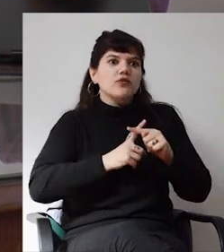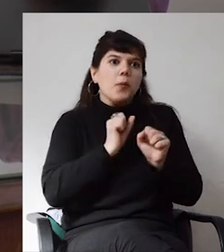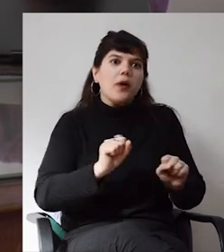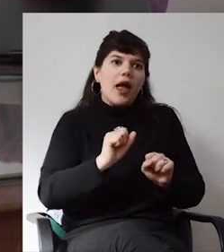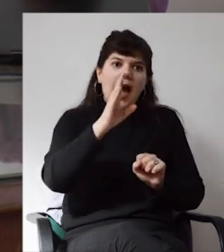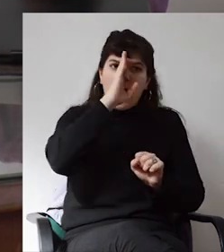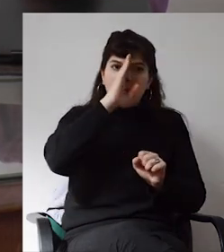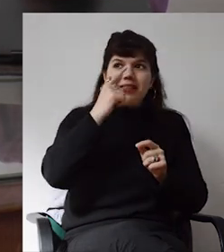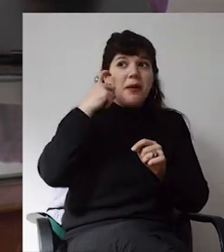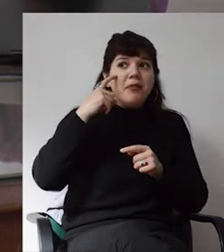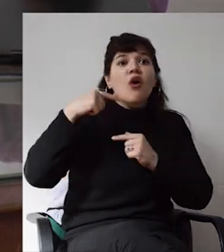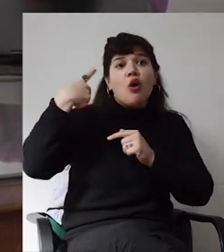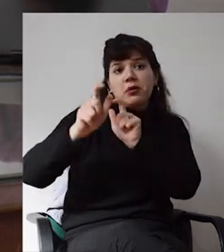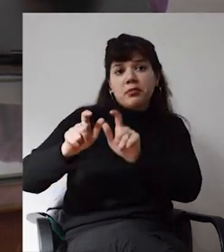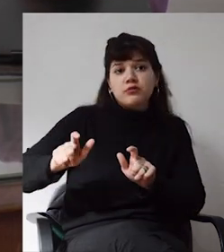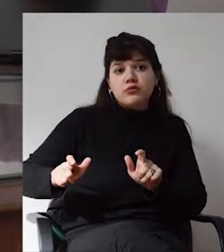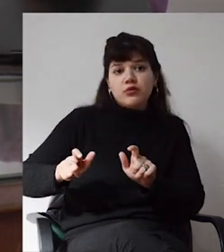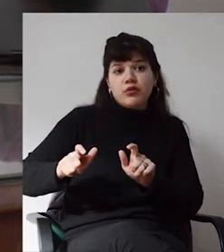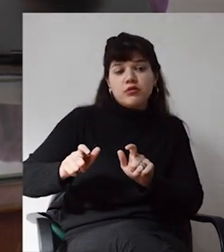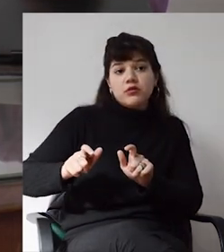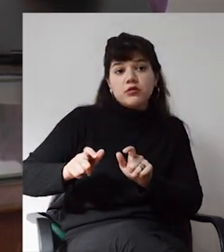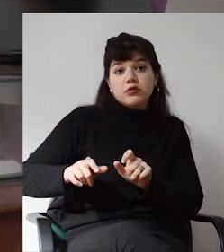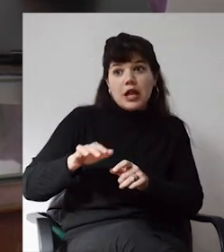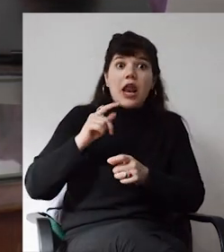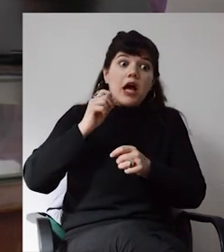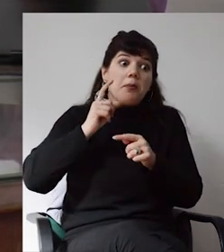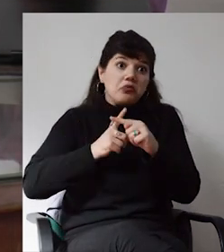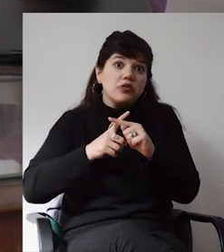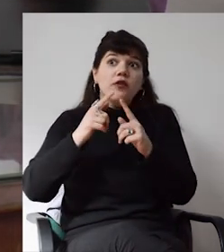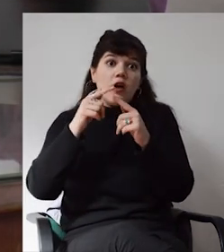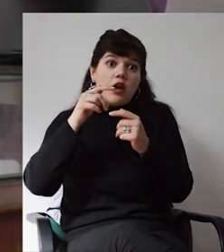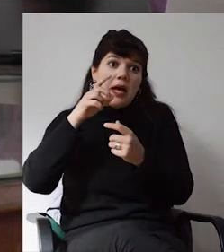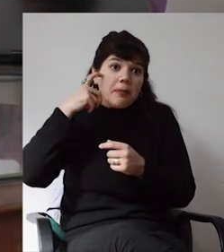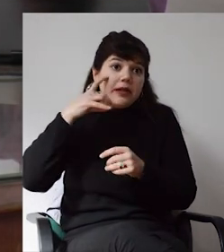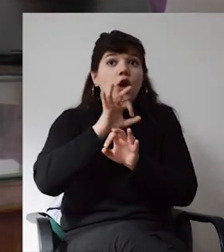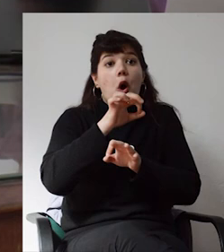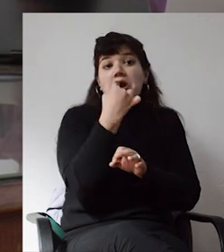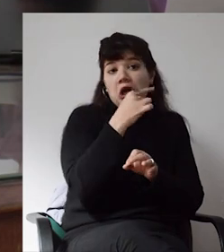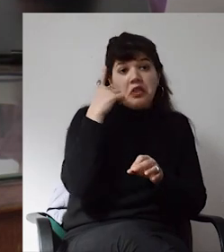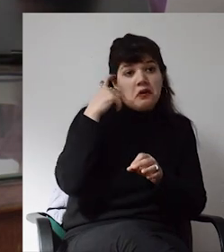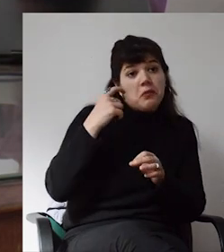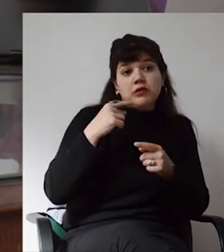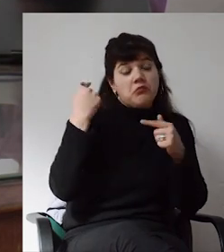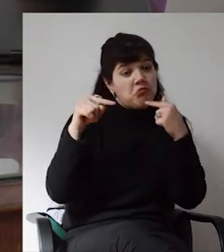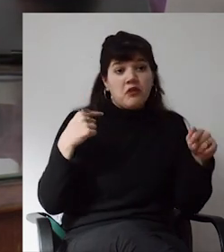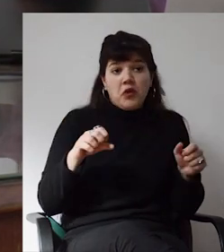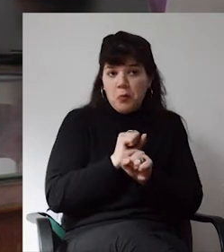poder aprender inclusive de las experiencias de los otros, de los buenos casos y de los malos, porque